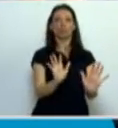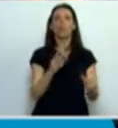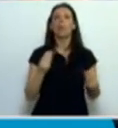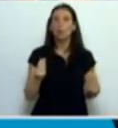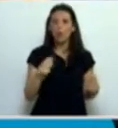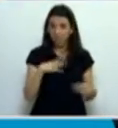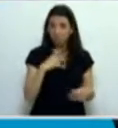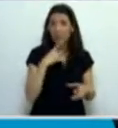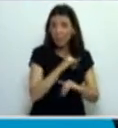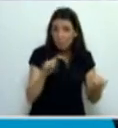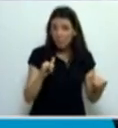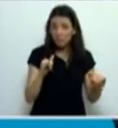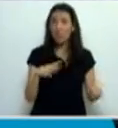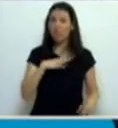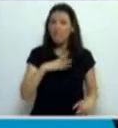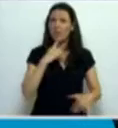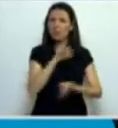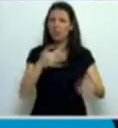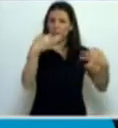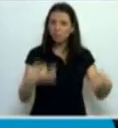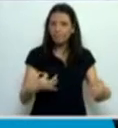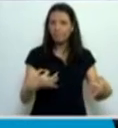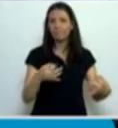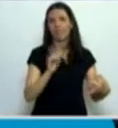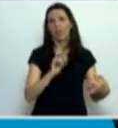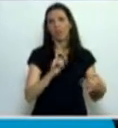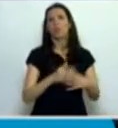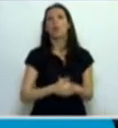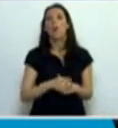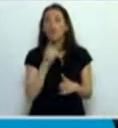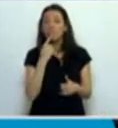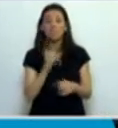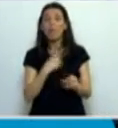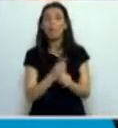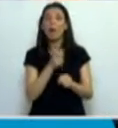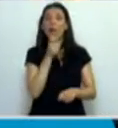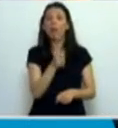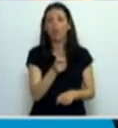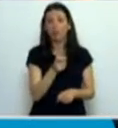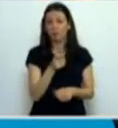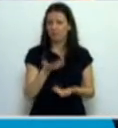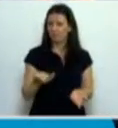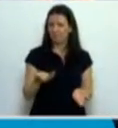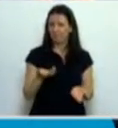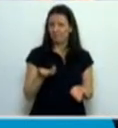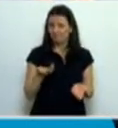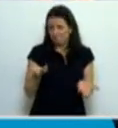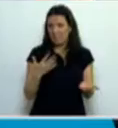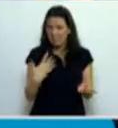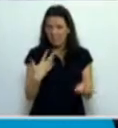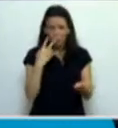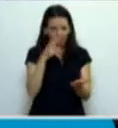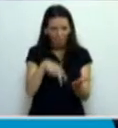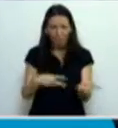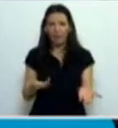carece de la información adecuada para poder opinar sobre esos estados contables. No es una vuelta para nada del régimen de